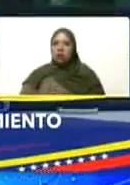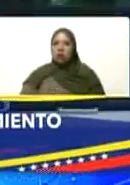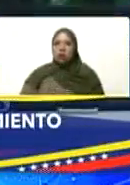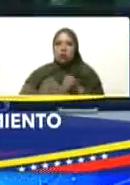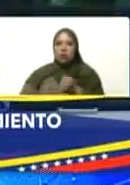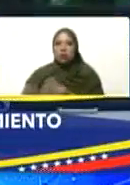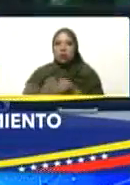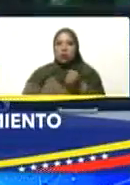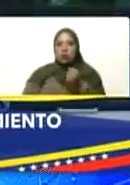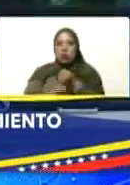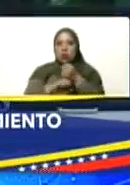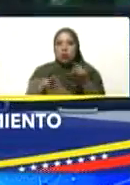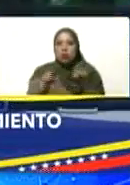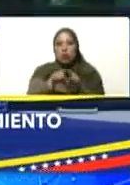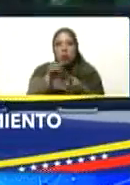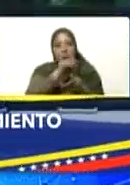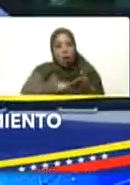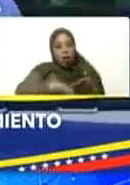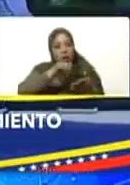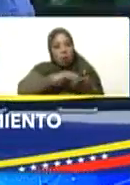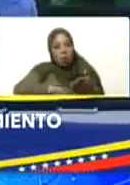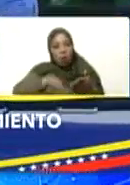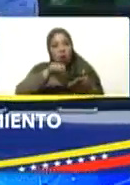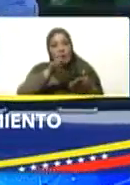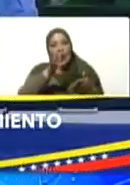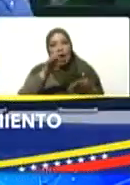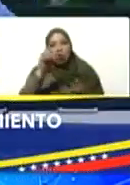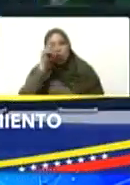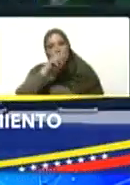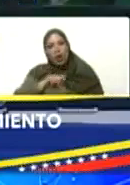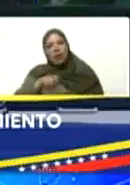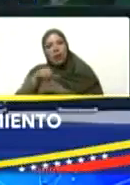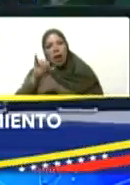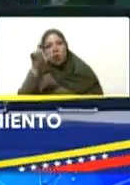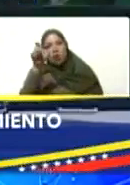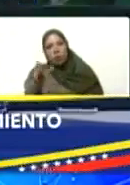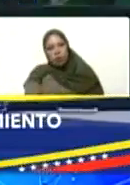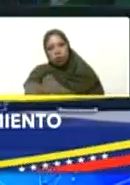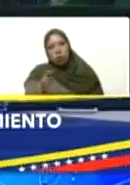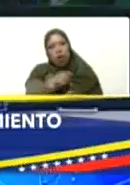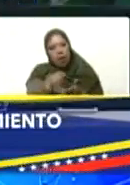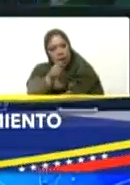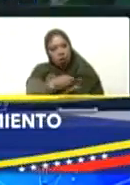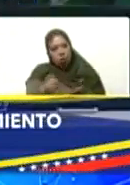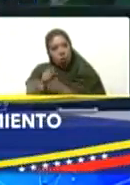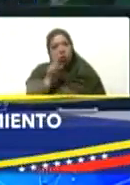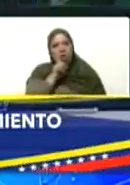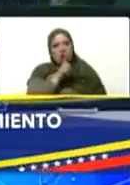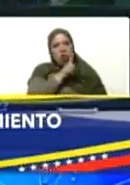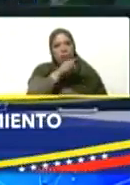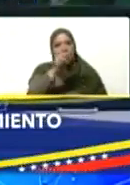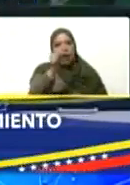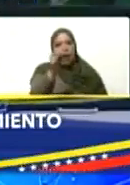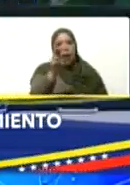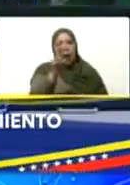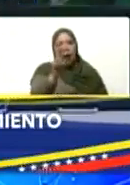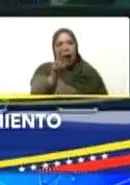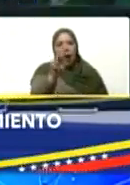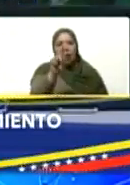Uslar Pietri también escribió bastante en los años 40, 50, 60. Un hombre también de pensamiento